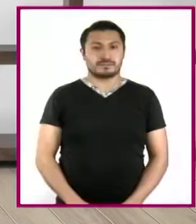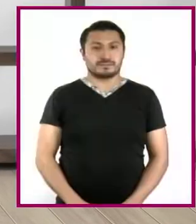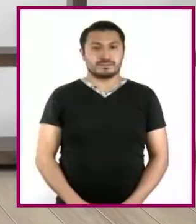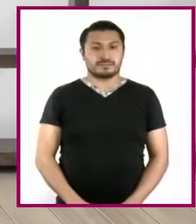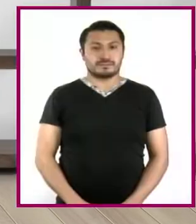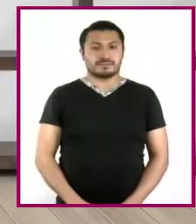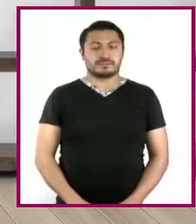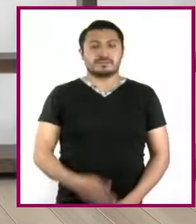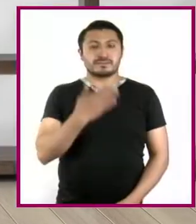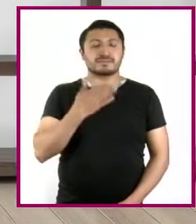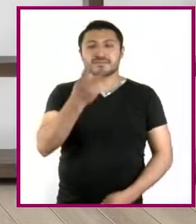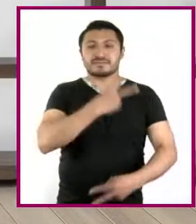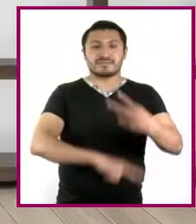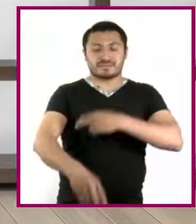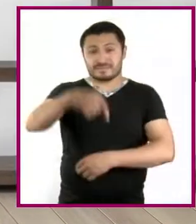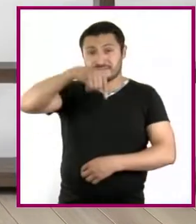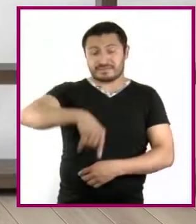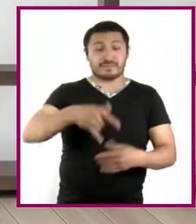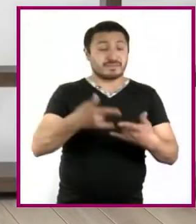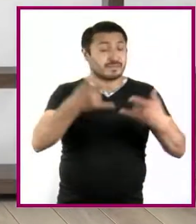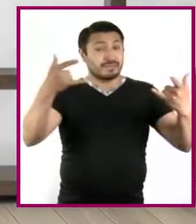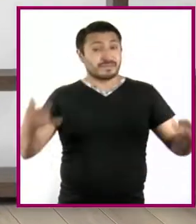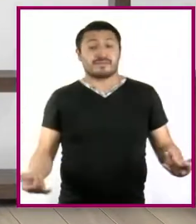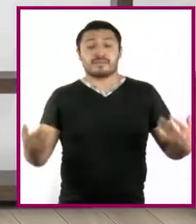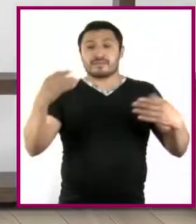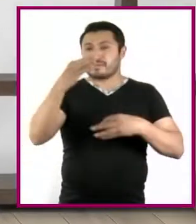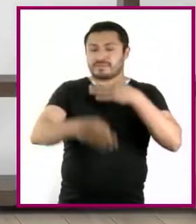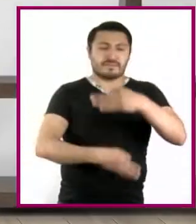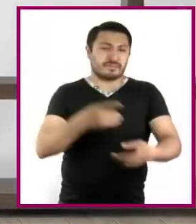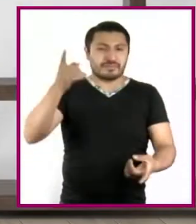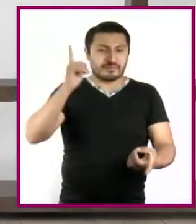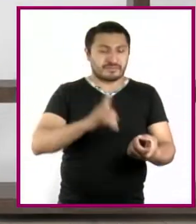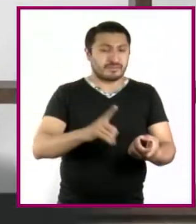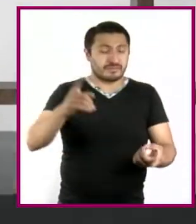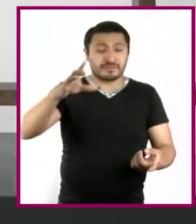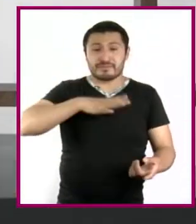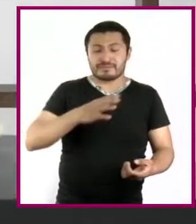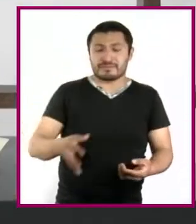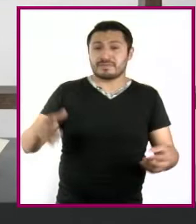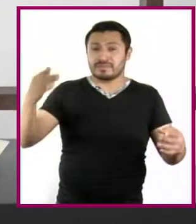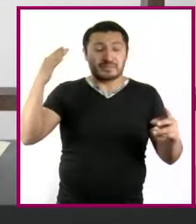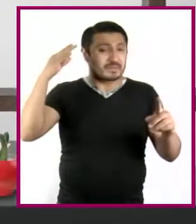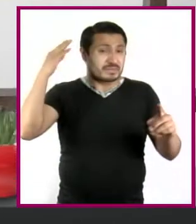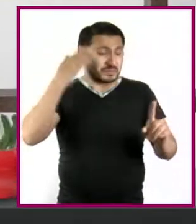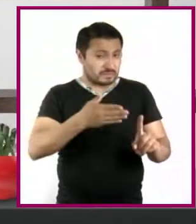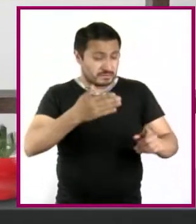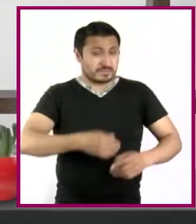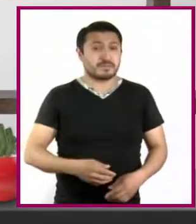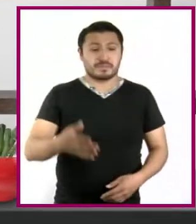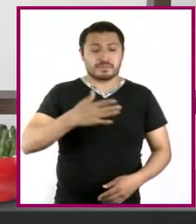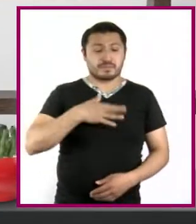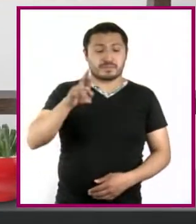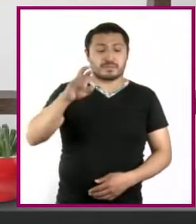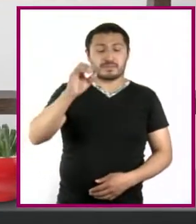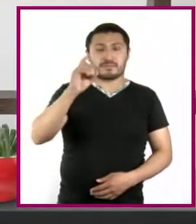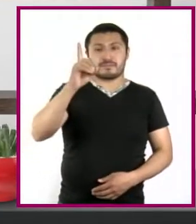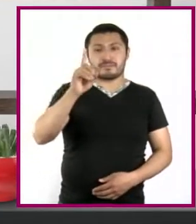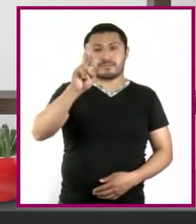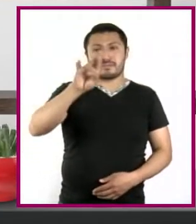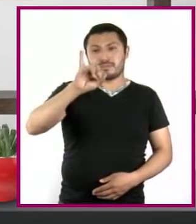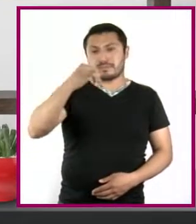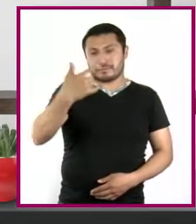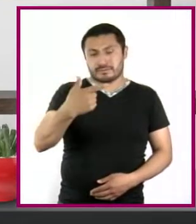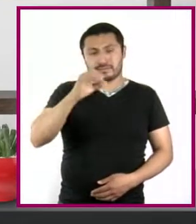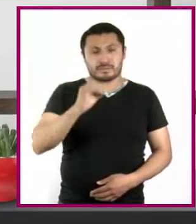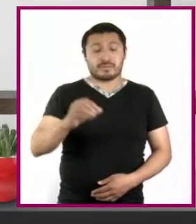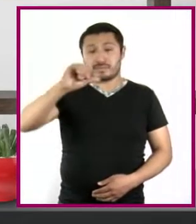Bienvenidos a un programa más de Conciencia Histórica, donde todo tiene una razón histórica de ser. Soy Rodrigo Hidalgo y hoy reflexionaremos acerca de la relación entre